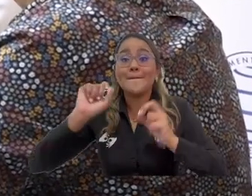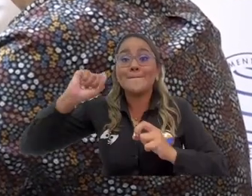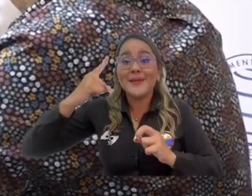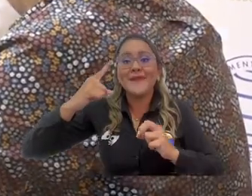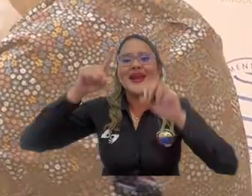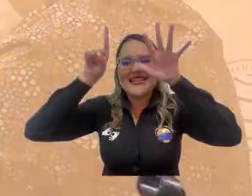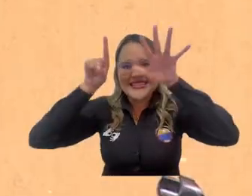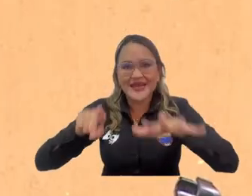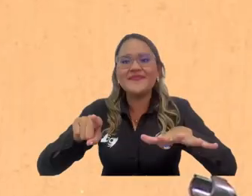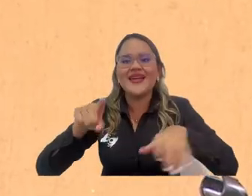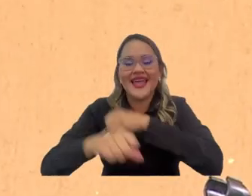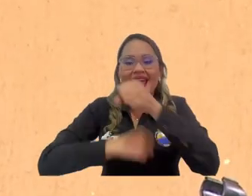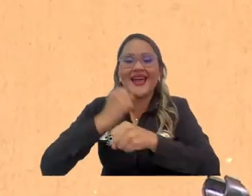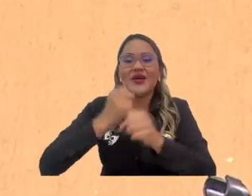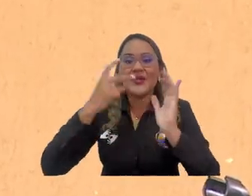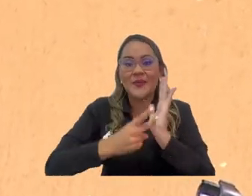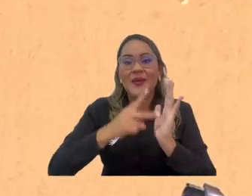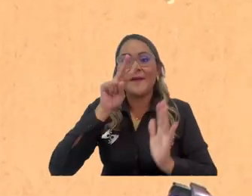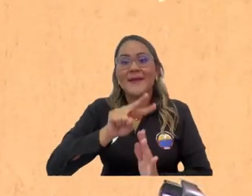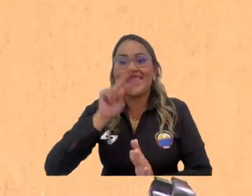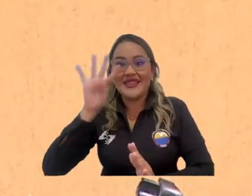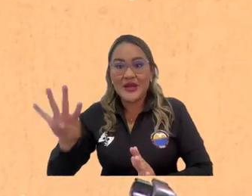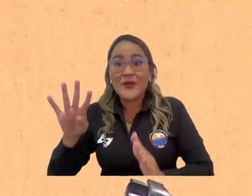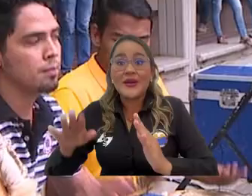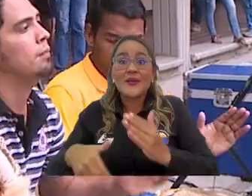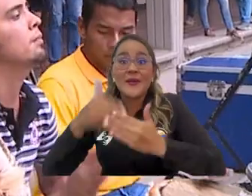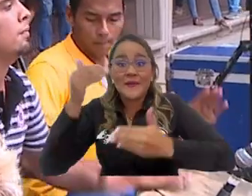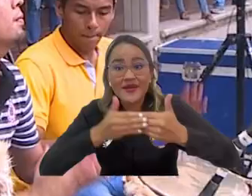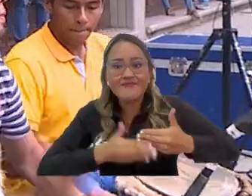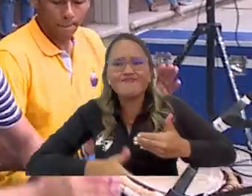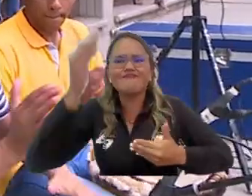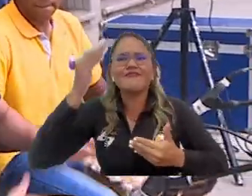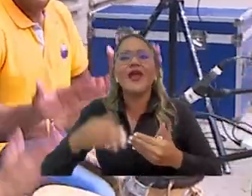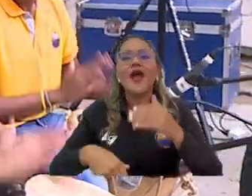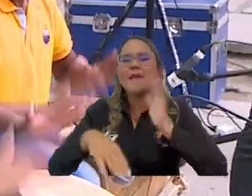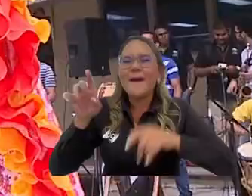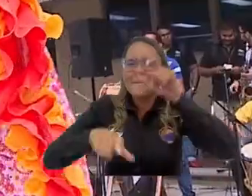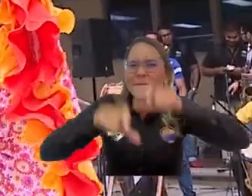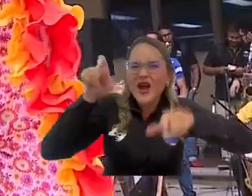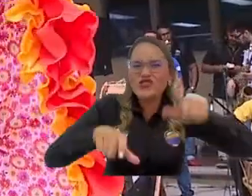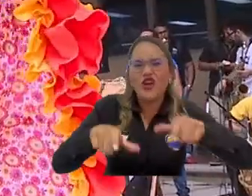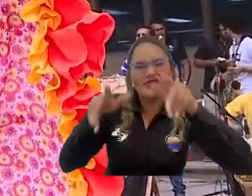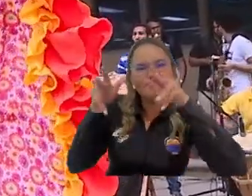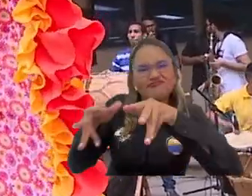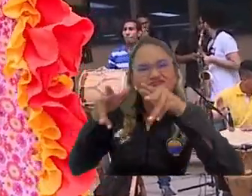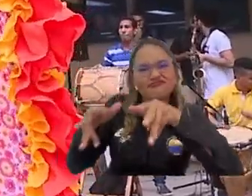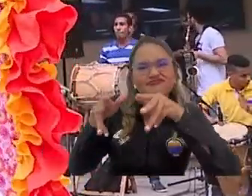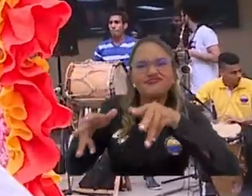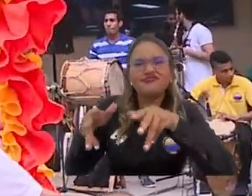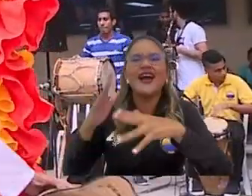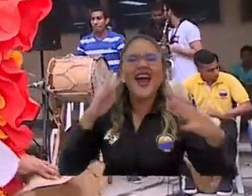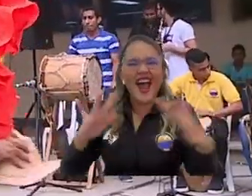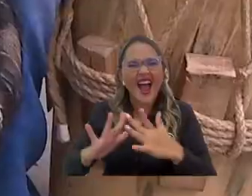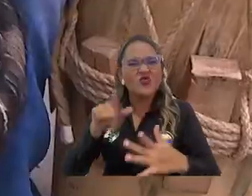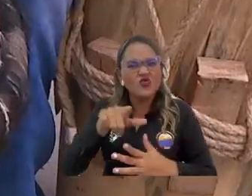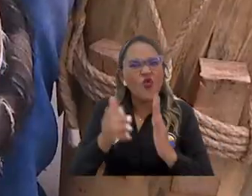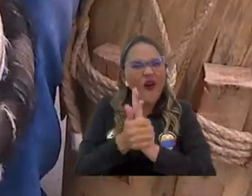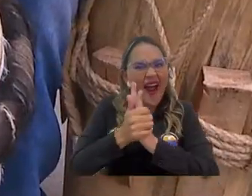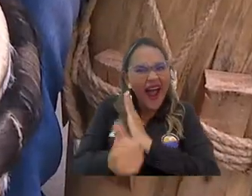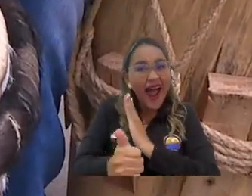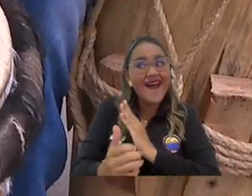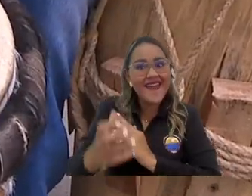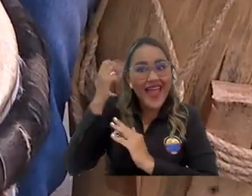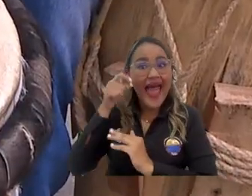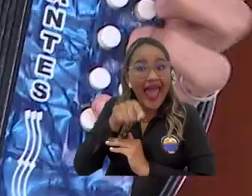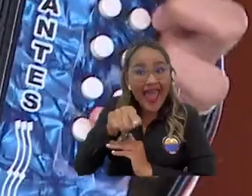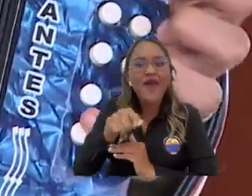en el primer semestre de 2024, contando con la participación de mentores reconocidos por su trayectoria musical y aportes a los